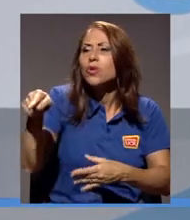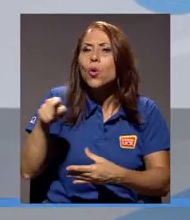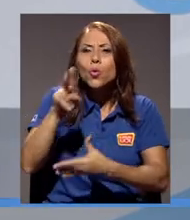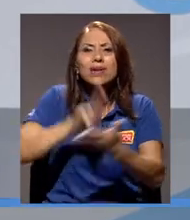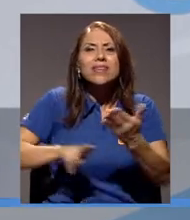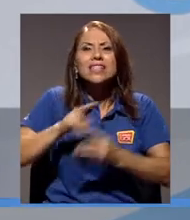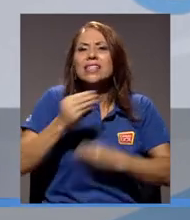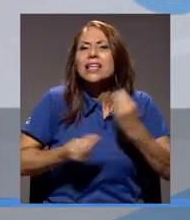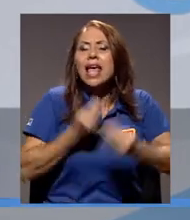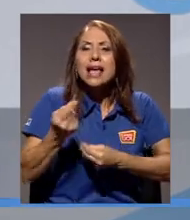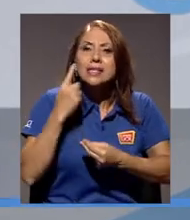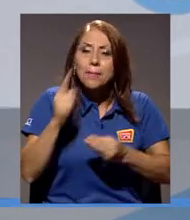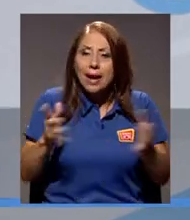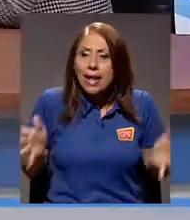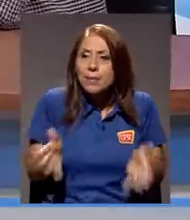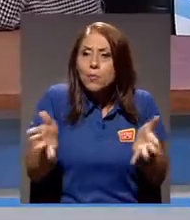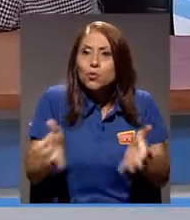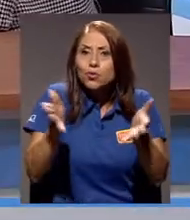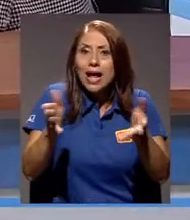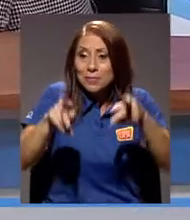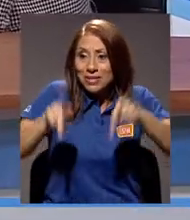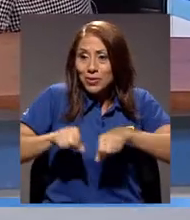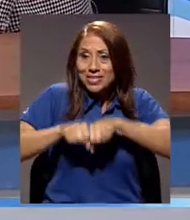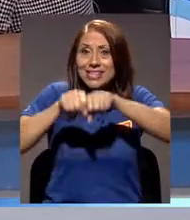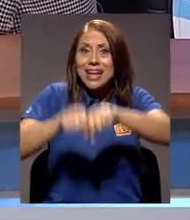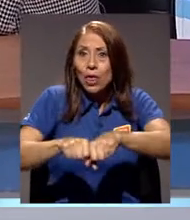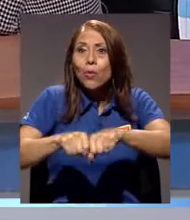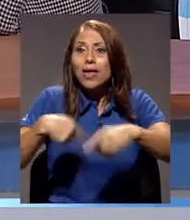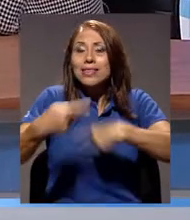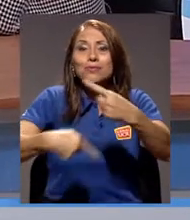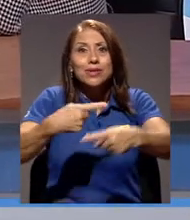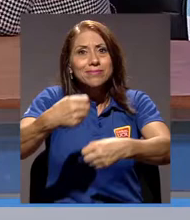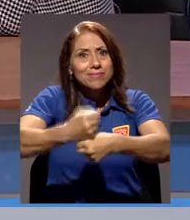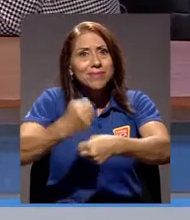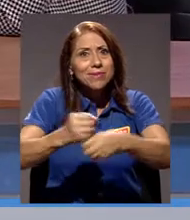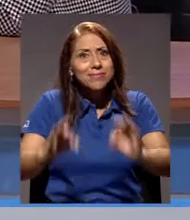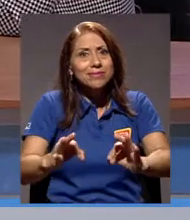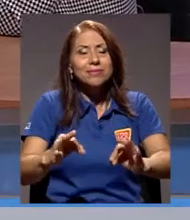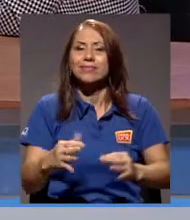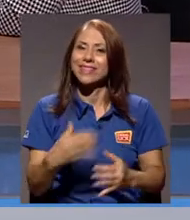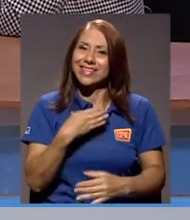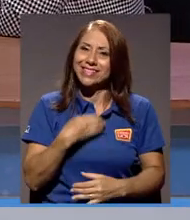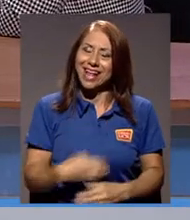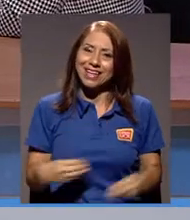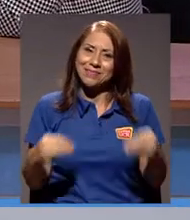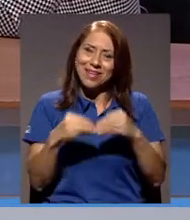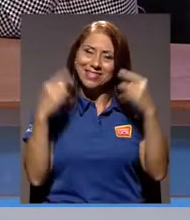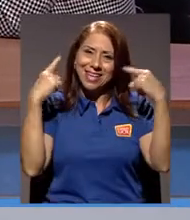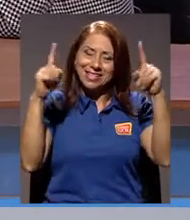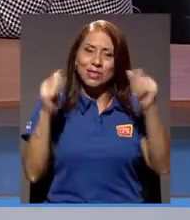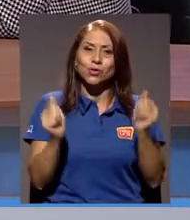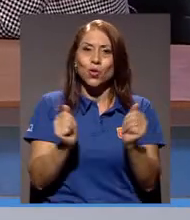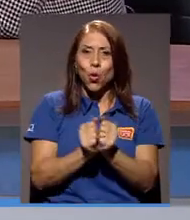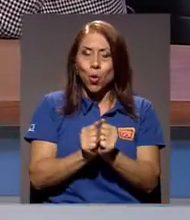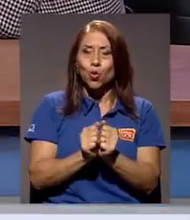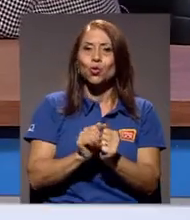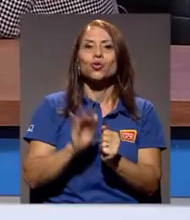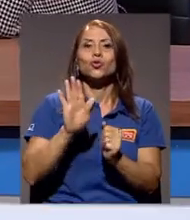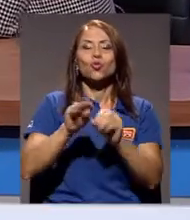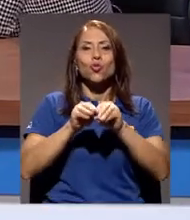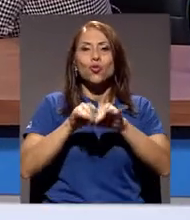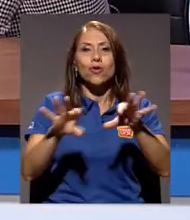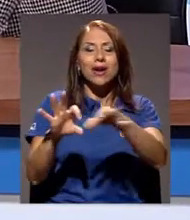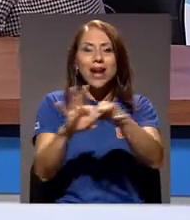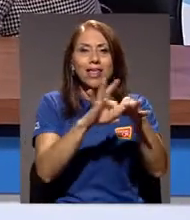el empleo en la empleabilidad sus egresados entonces eso puedes desearle los mayores éxitos con este congreso de su red universidad